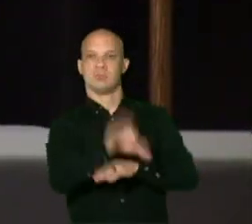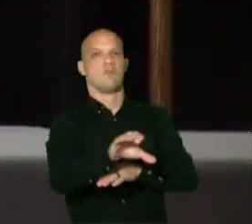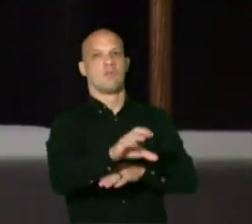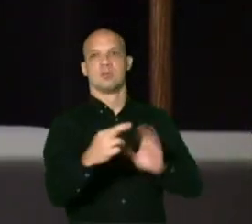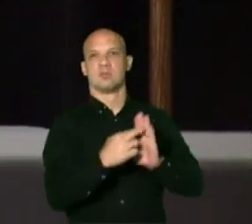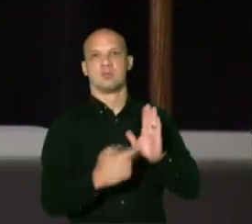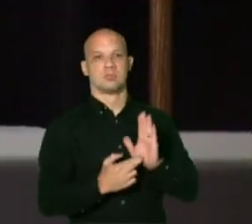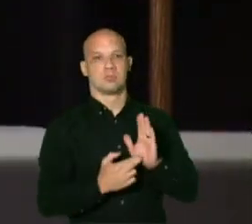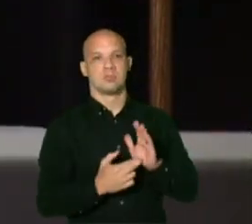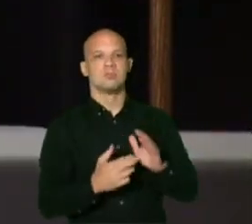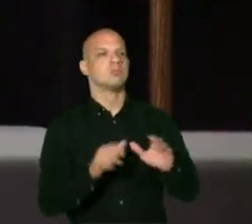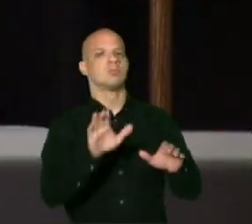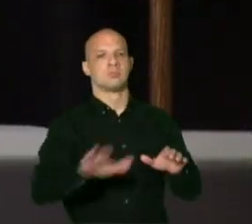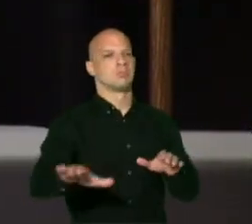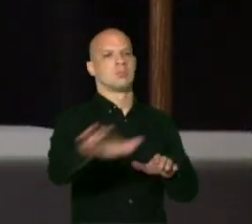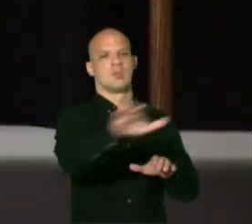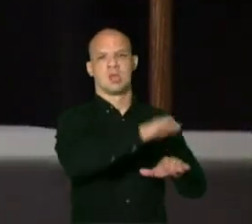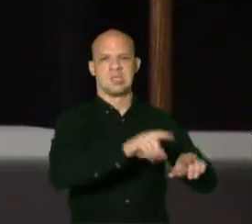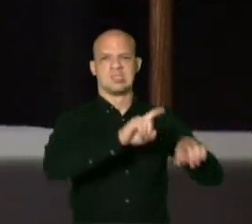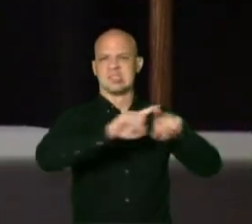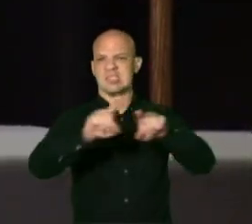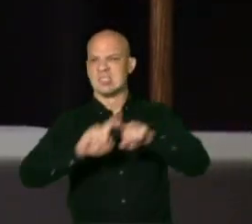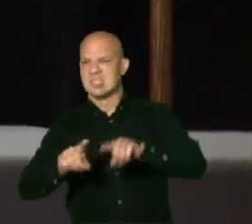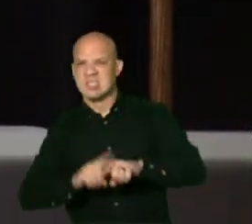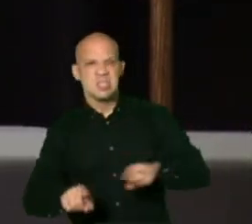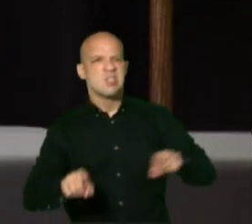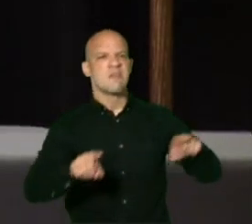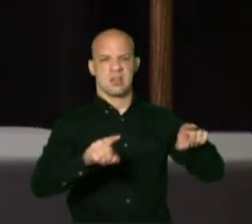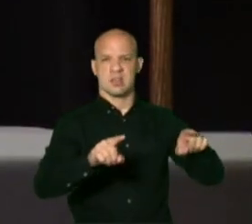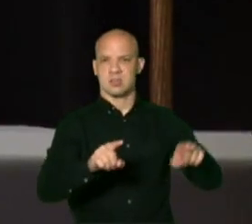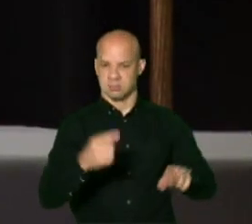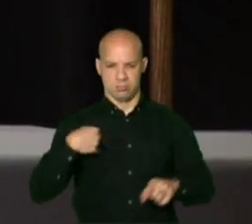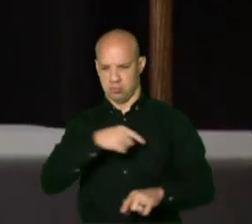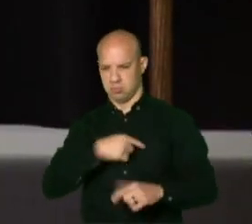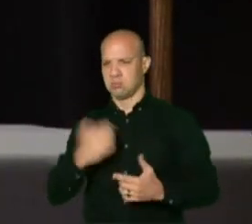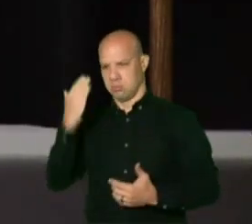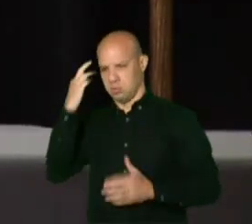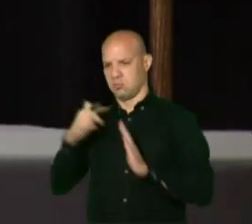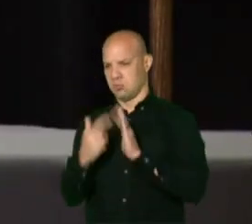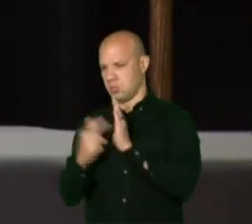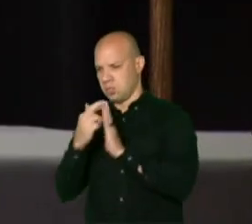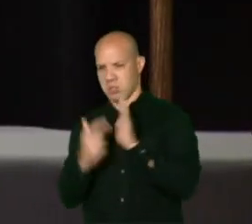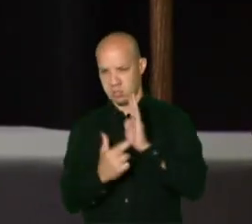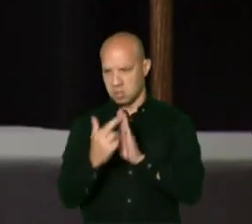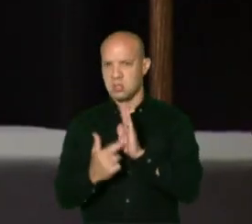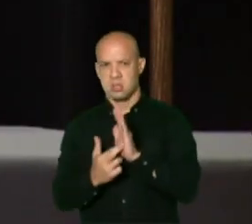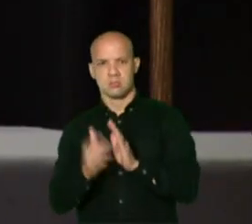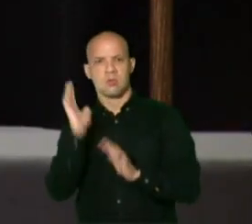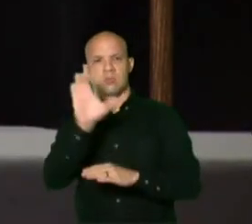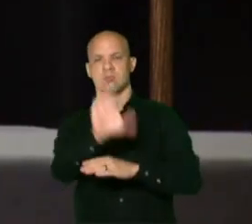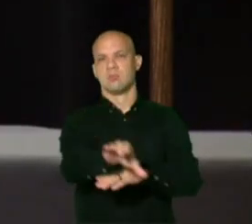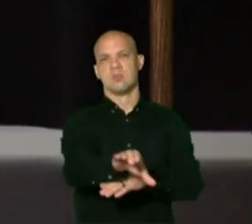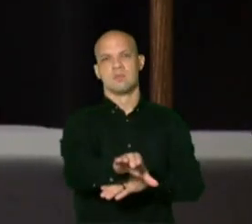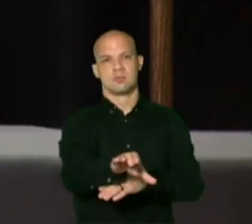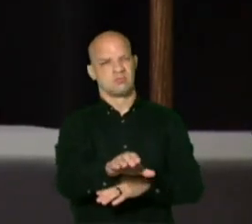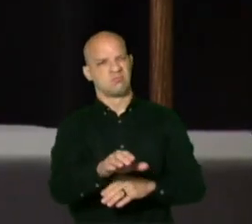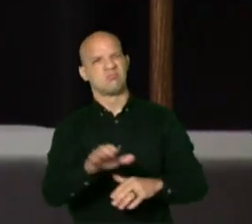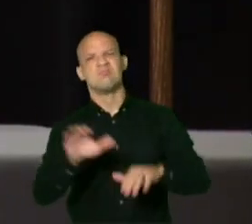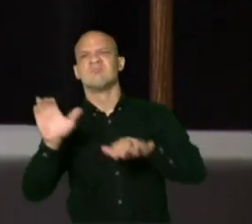trabajo en las 13 áreas policíacas y distintas iniciativas. Exhortamos a la ciudadanía a cumplir con lo establecido en la